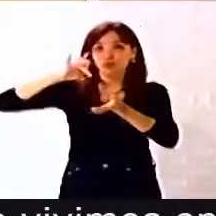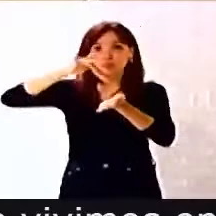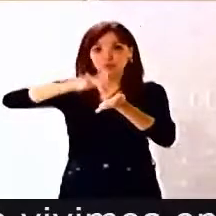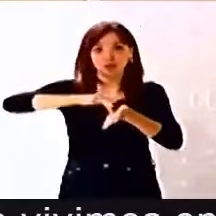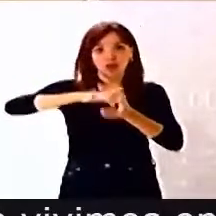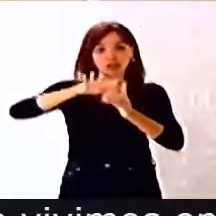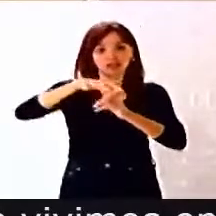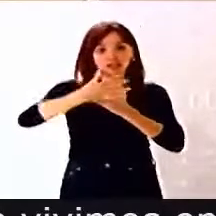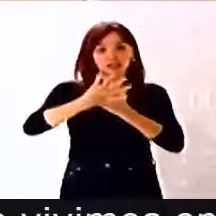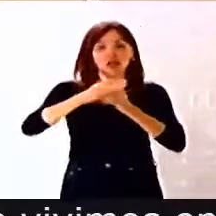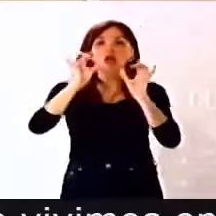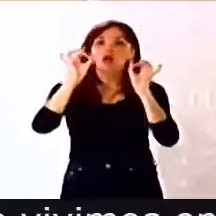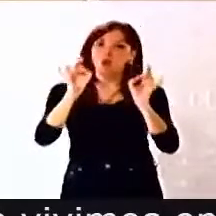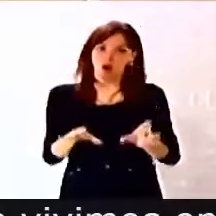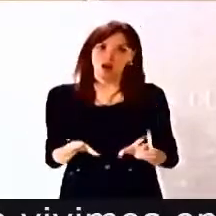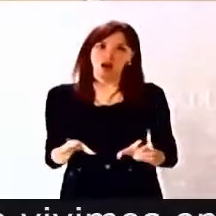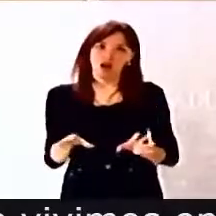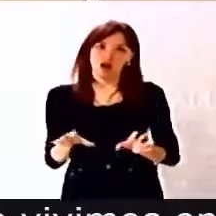y que podamos